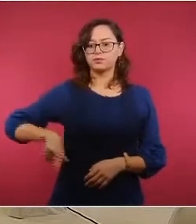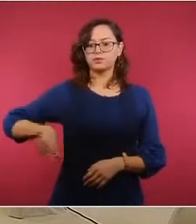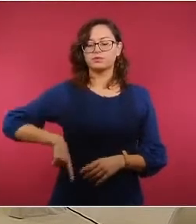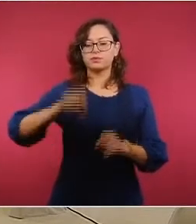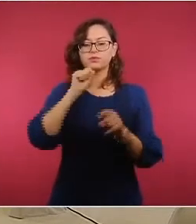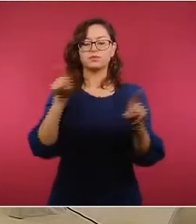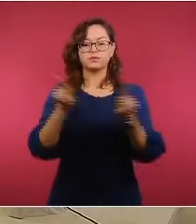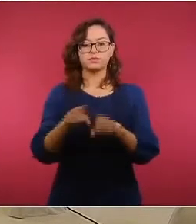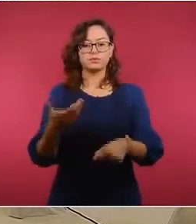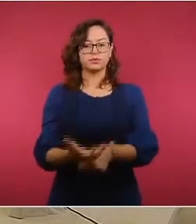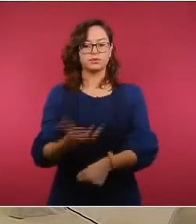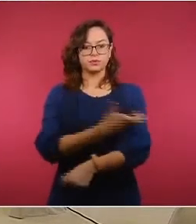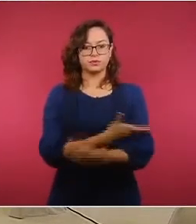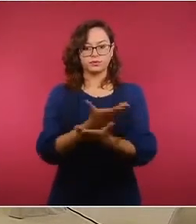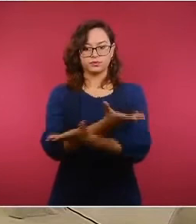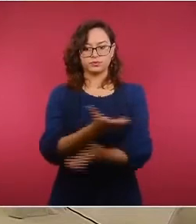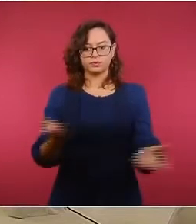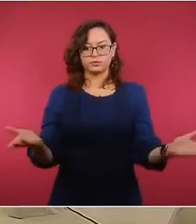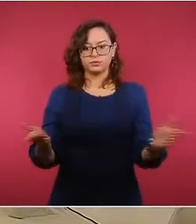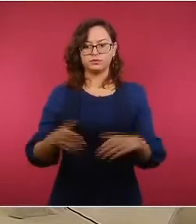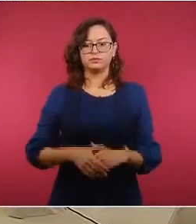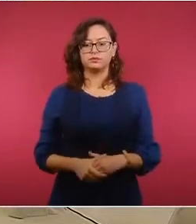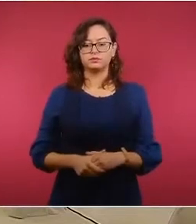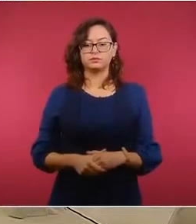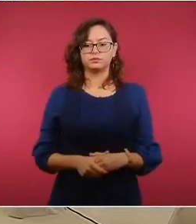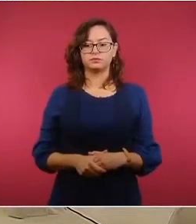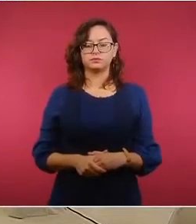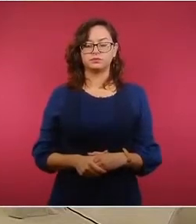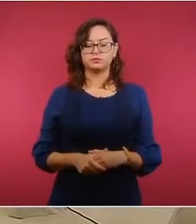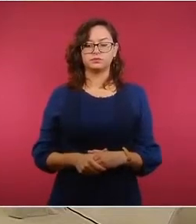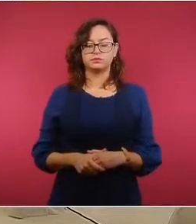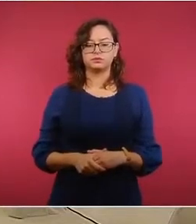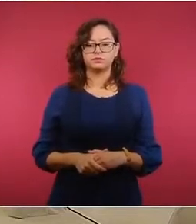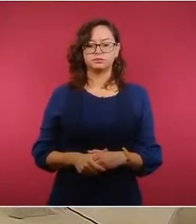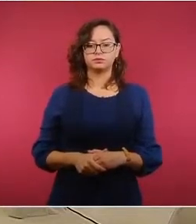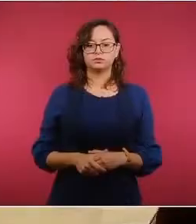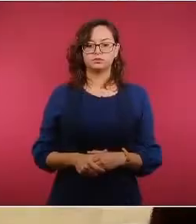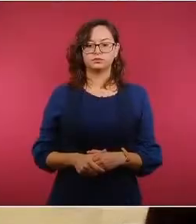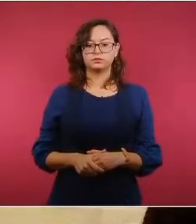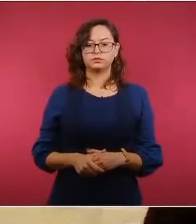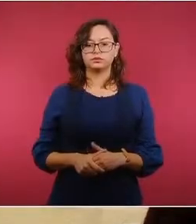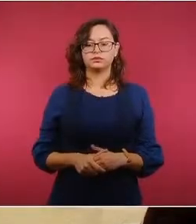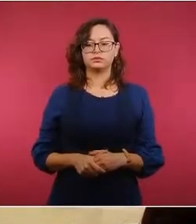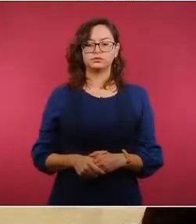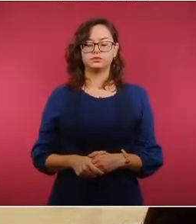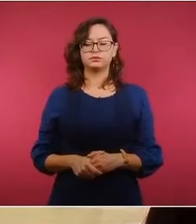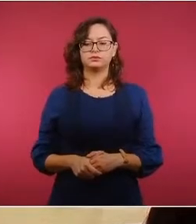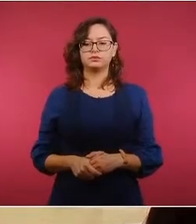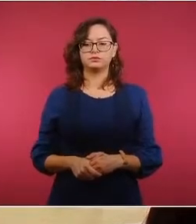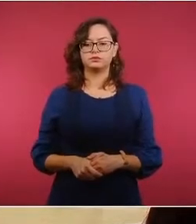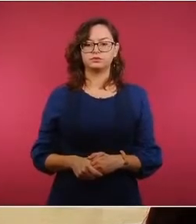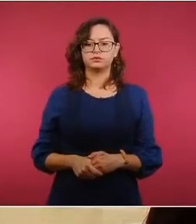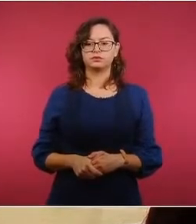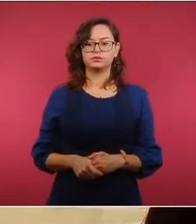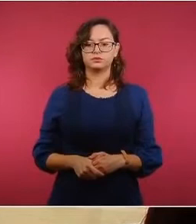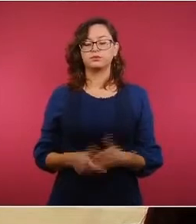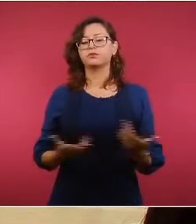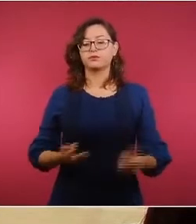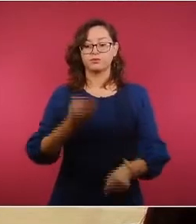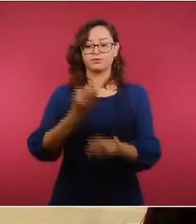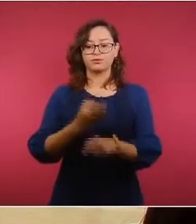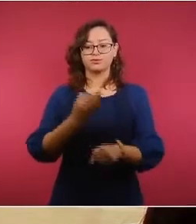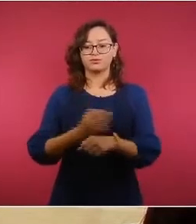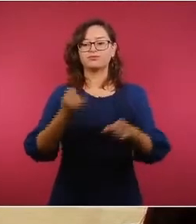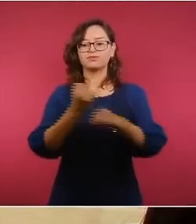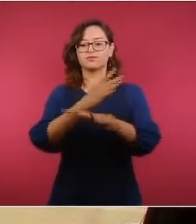compañeros que están aquí. Vamos a informar de los avances que tenemos del gran sorteo especial